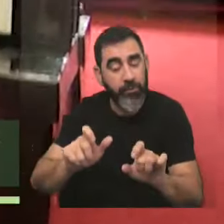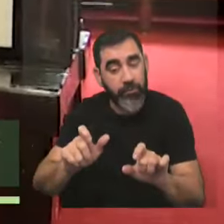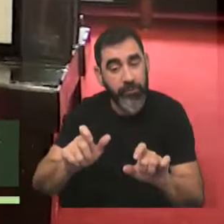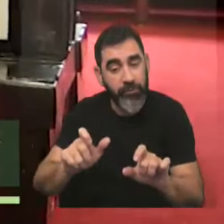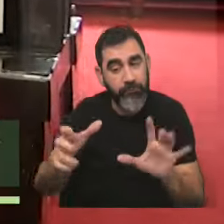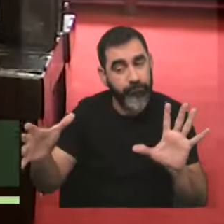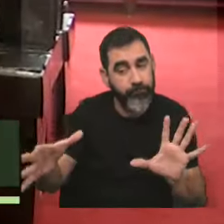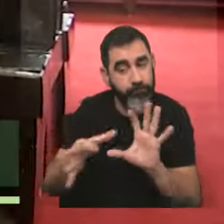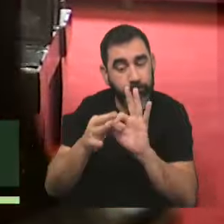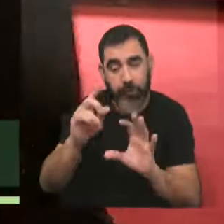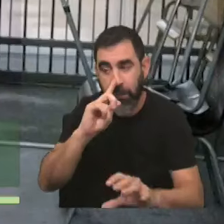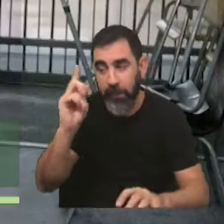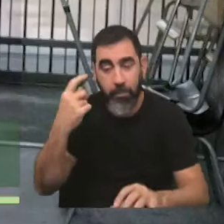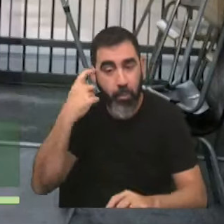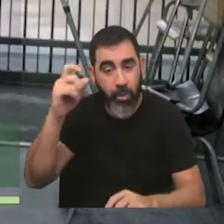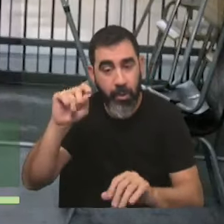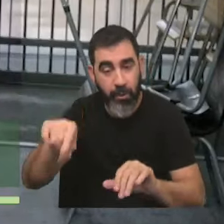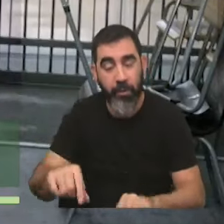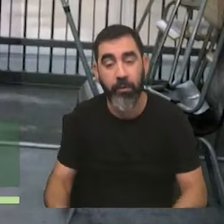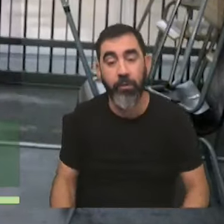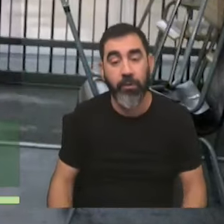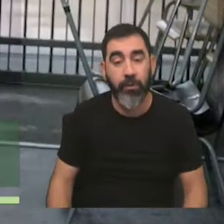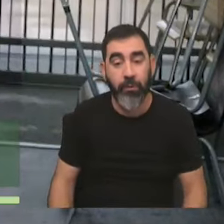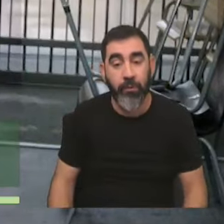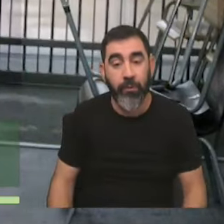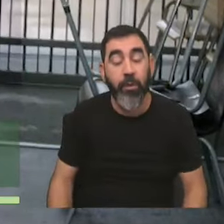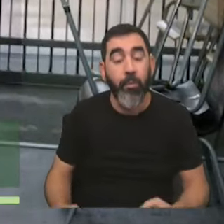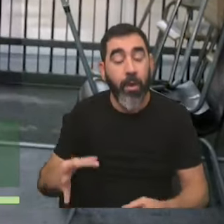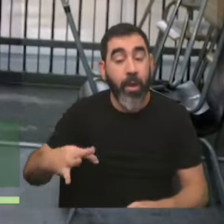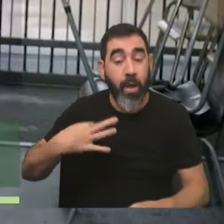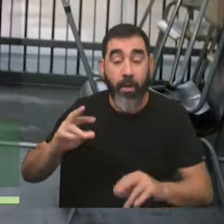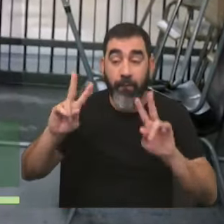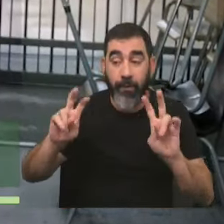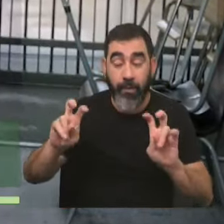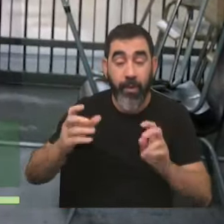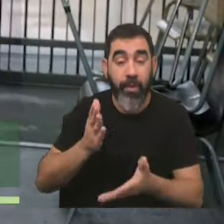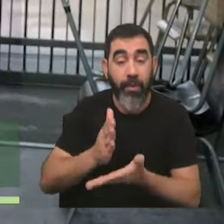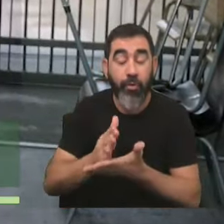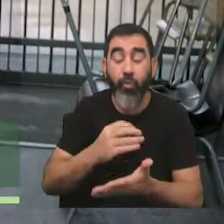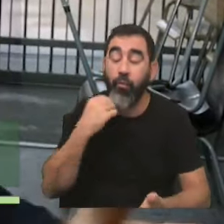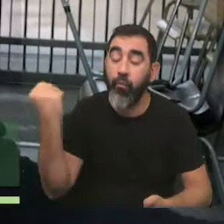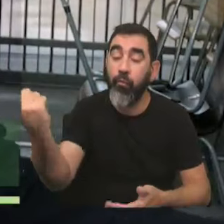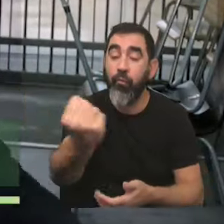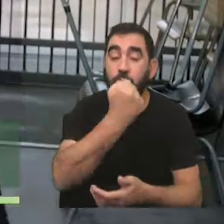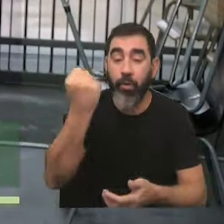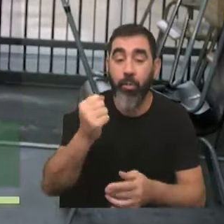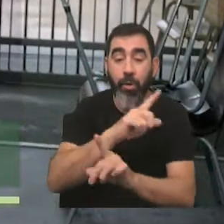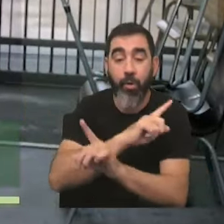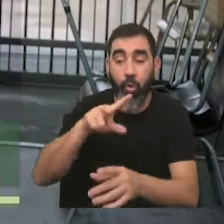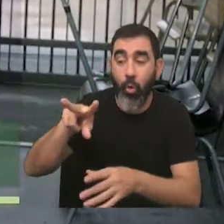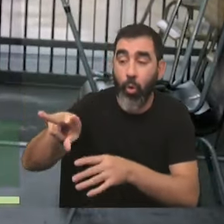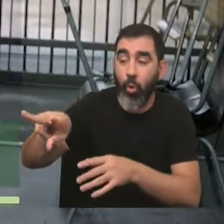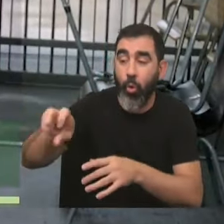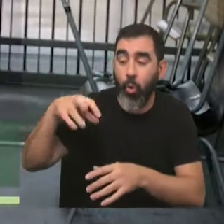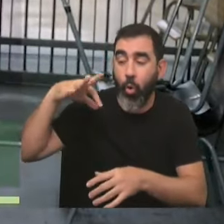conectó rápidamente con la con con esta iniciativa porque tiene que ver con la vida misma tiene que ver con derechos fundamentales con no seguir cobrando